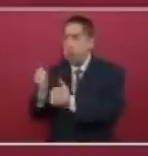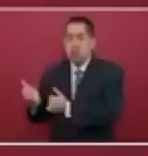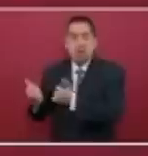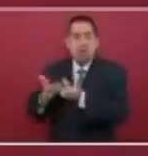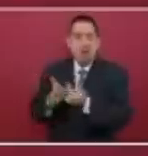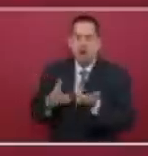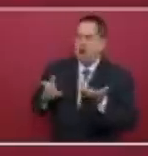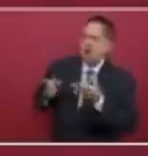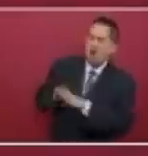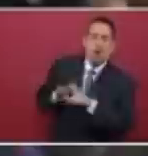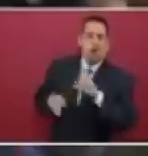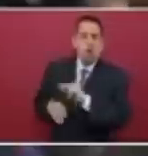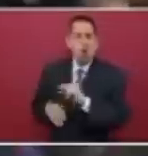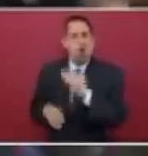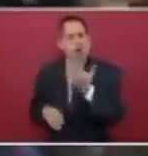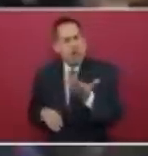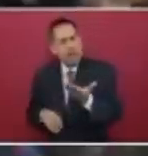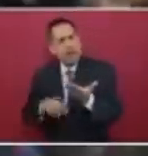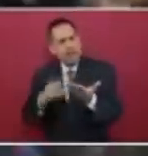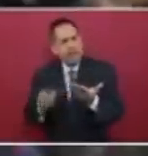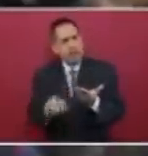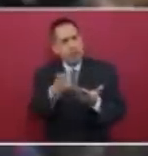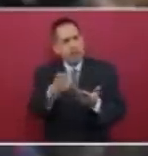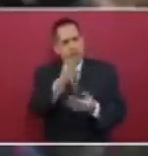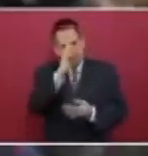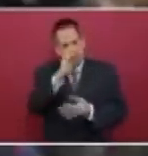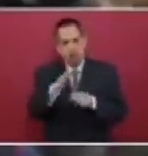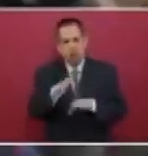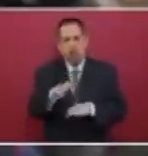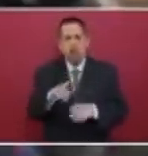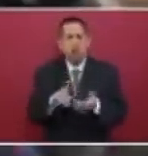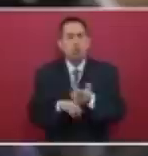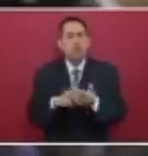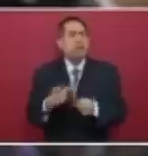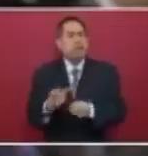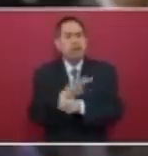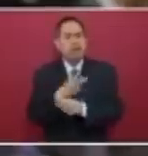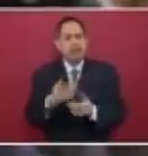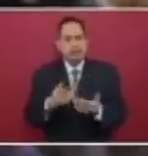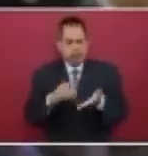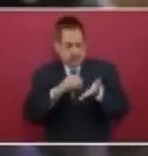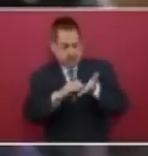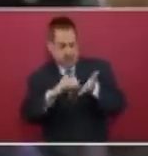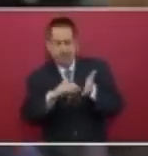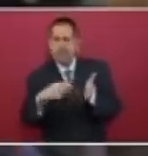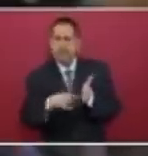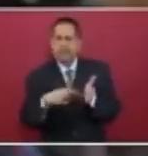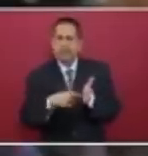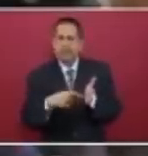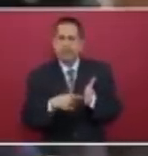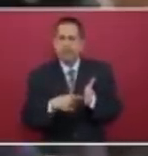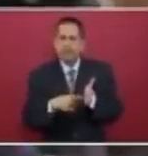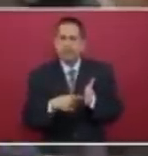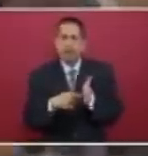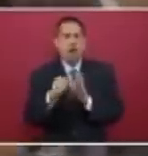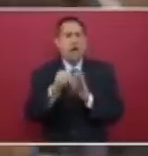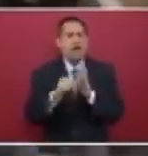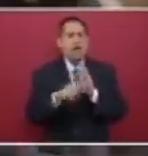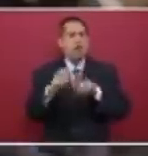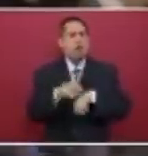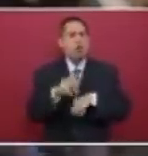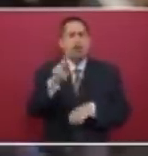básicamente es preguntar de eso de la de la fracción décima del artículo